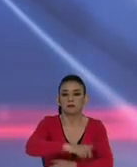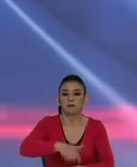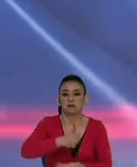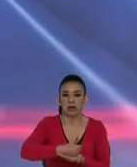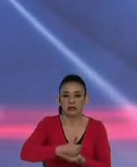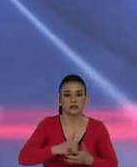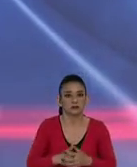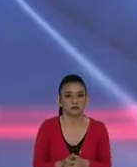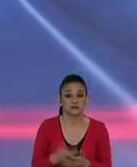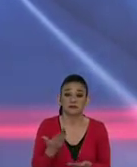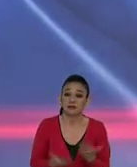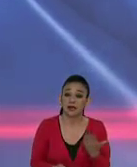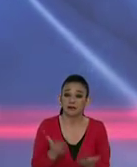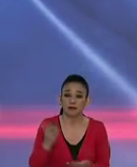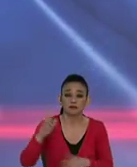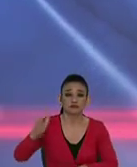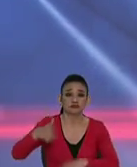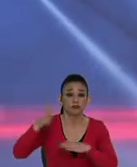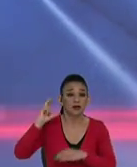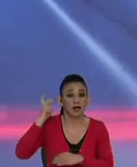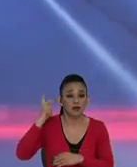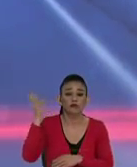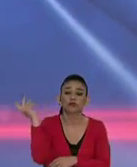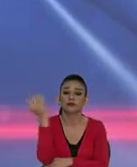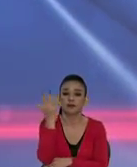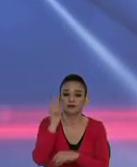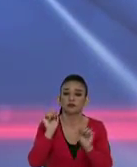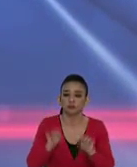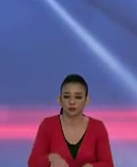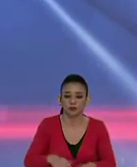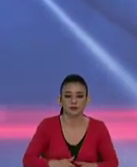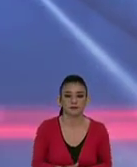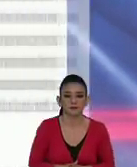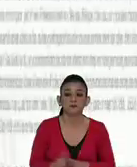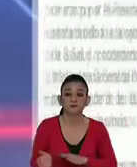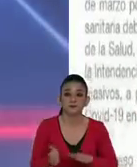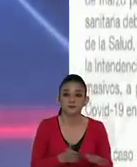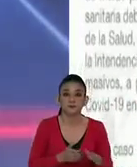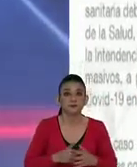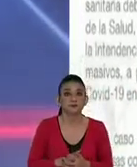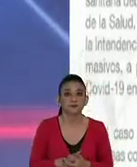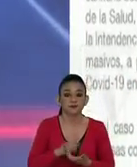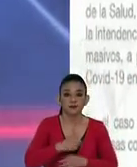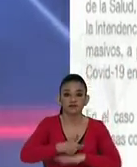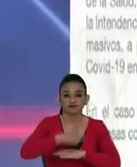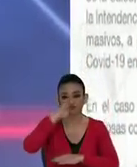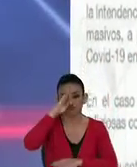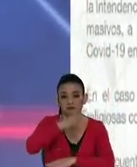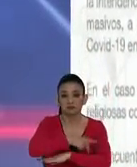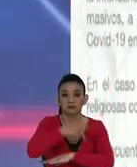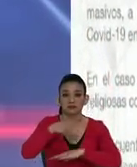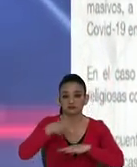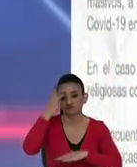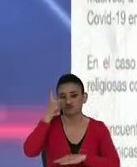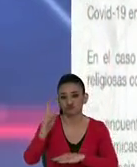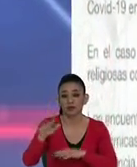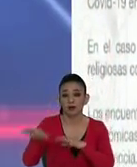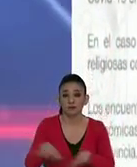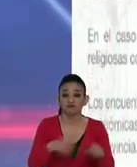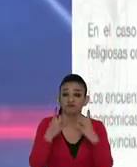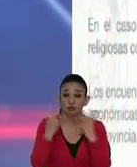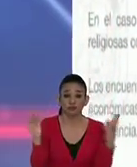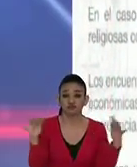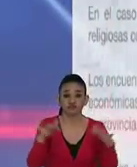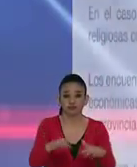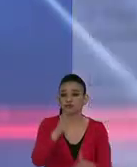podrían ser retransmitidas por la radio y la televisión. Siguiendo con las indicaciones, la Intendencia de Policía de Pichincha ha decidido que todo acto público masivo se suspenda